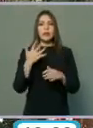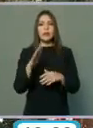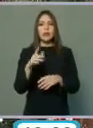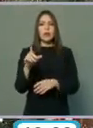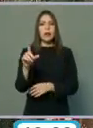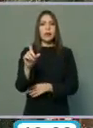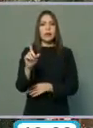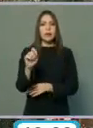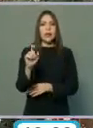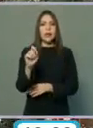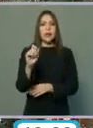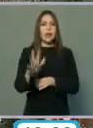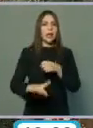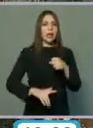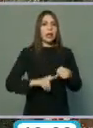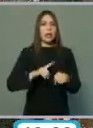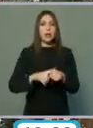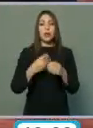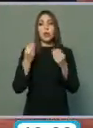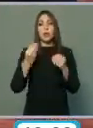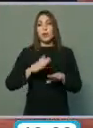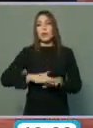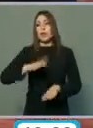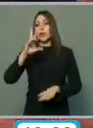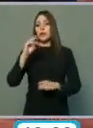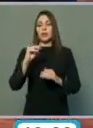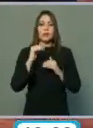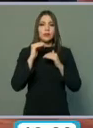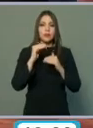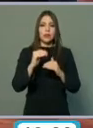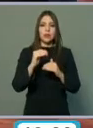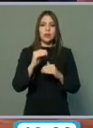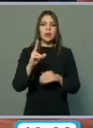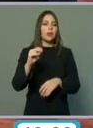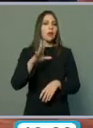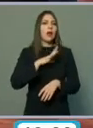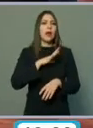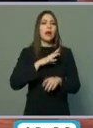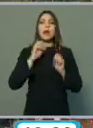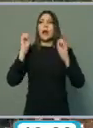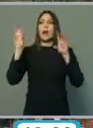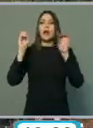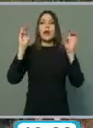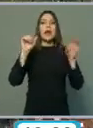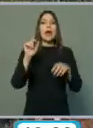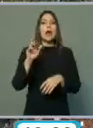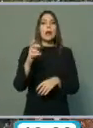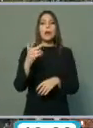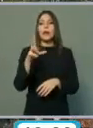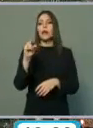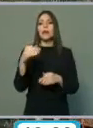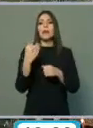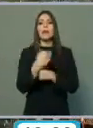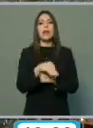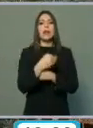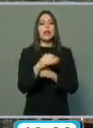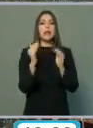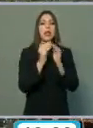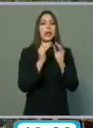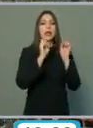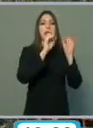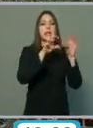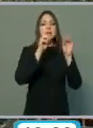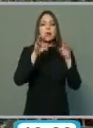máxima de 20 animales. No tenemos más que eso. No tenemos un albergue. Todos están en hogares temporales o en